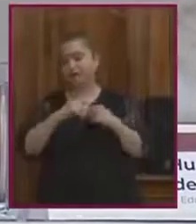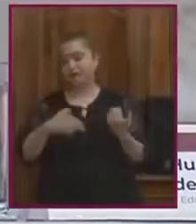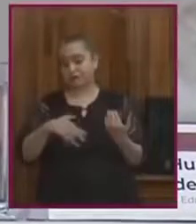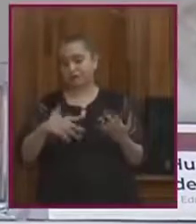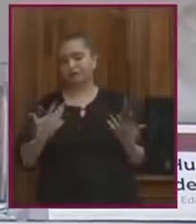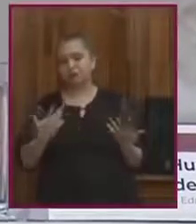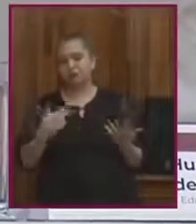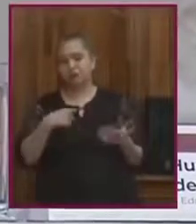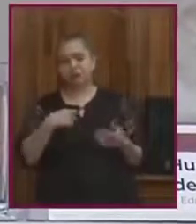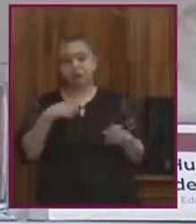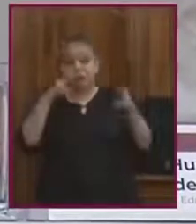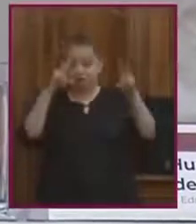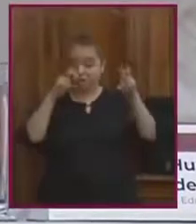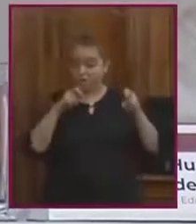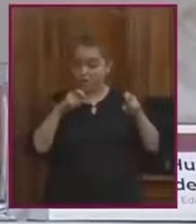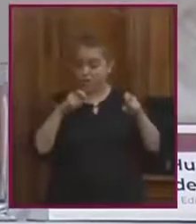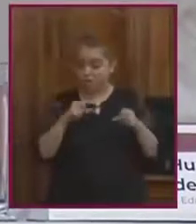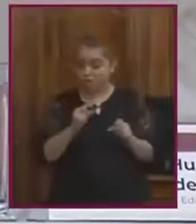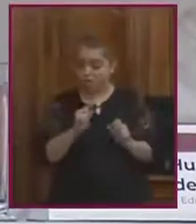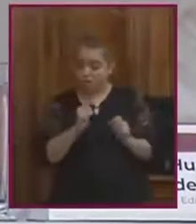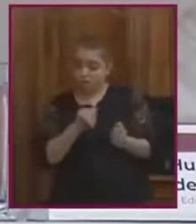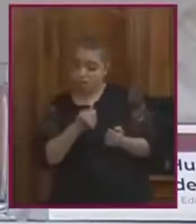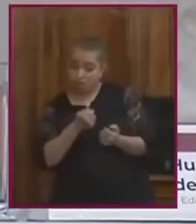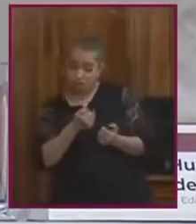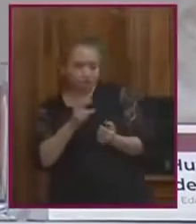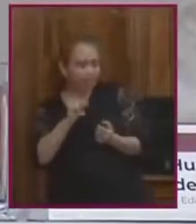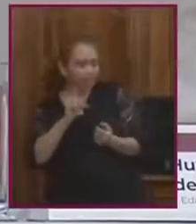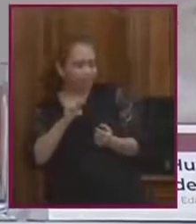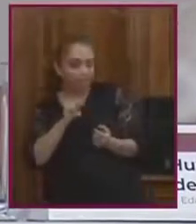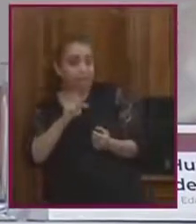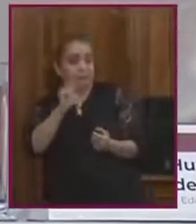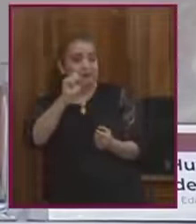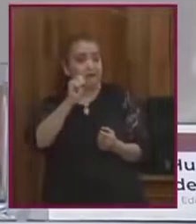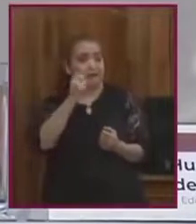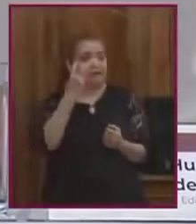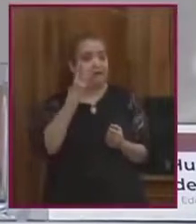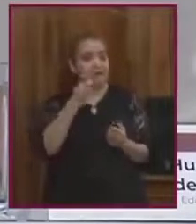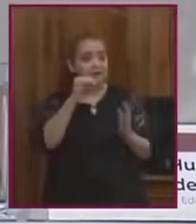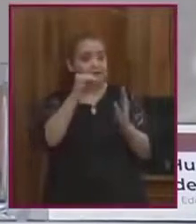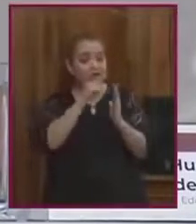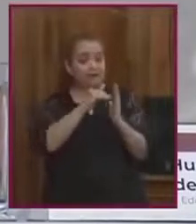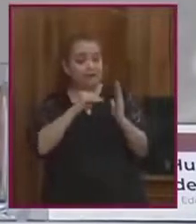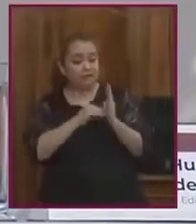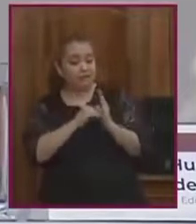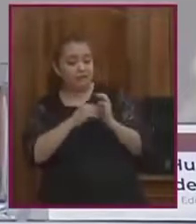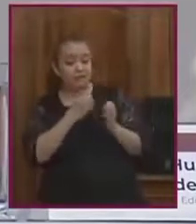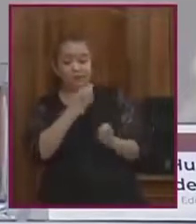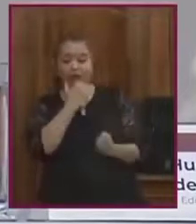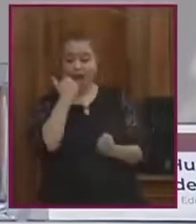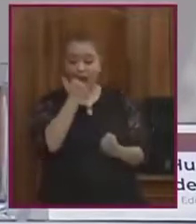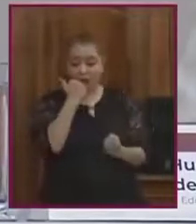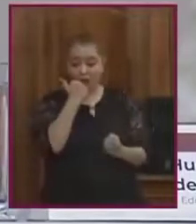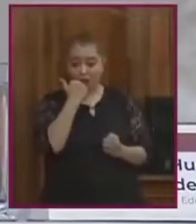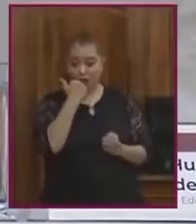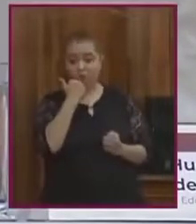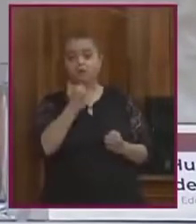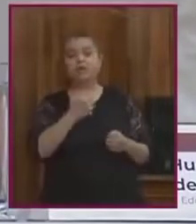menor. Tenemos 33 millones de estudiantes, 23 si no me corrigen el dato, en educación